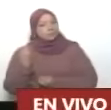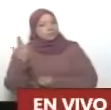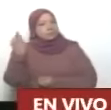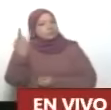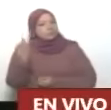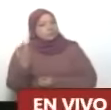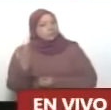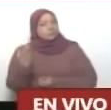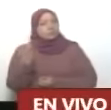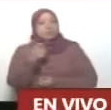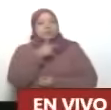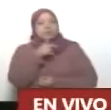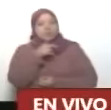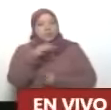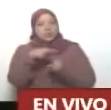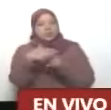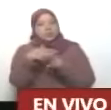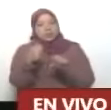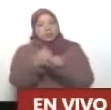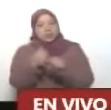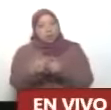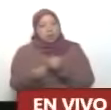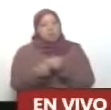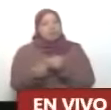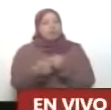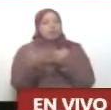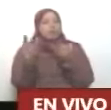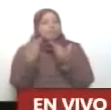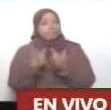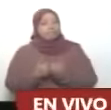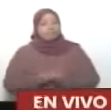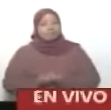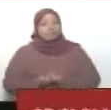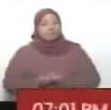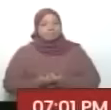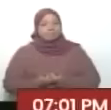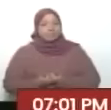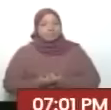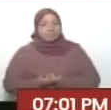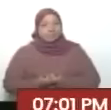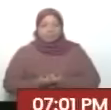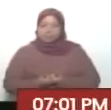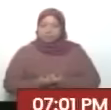¿Cuántas tempestades y amenazas hemos enfrentado? Pero